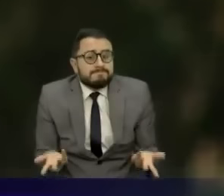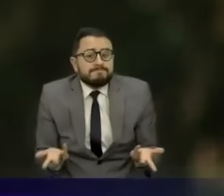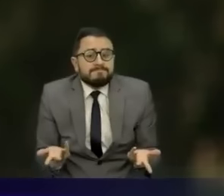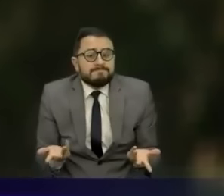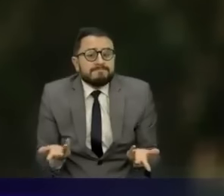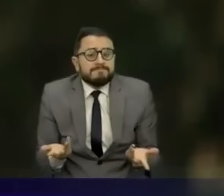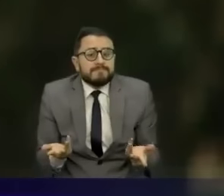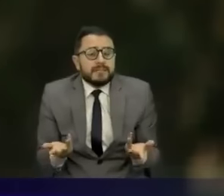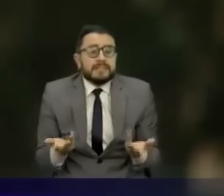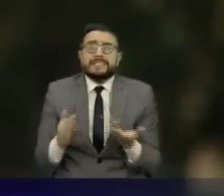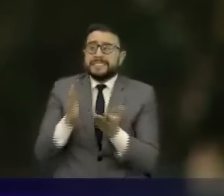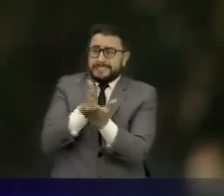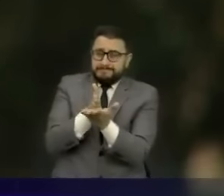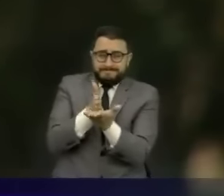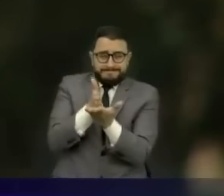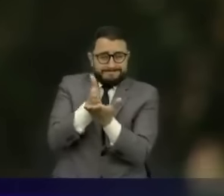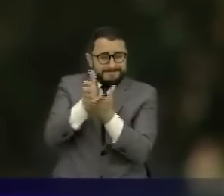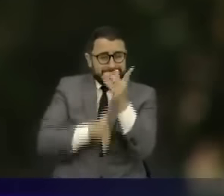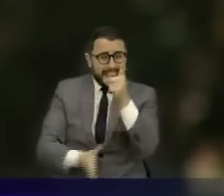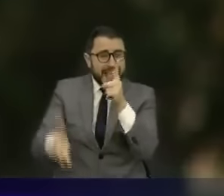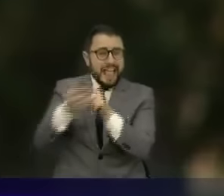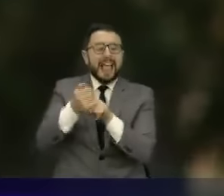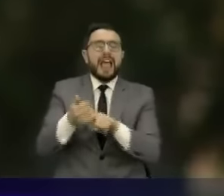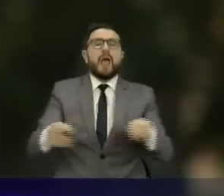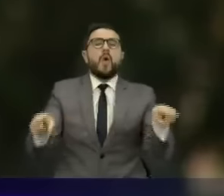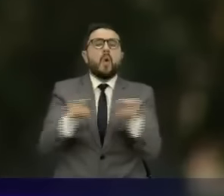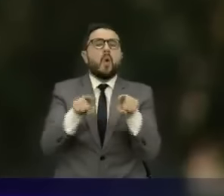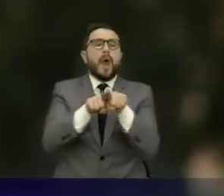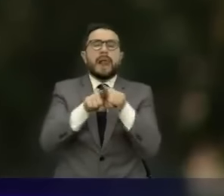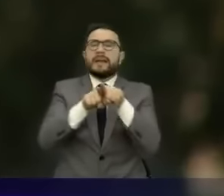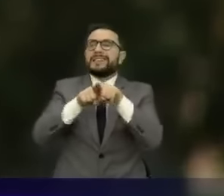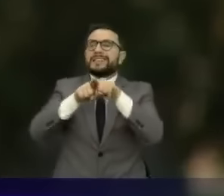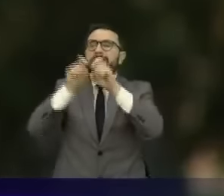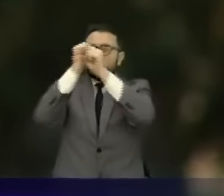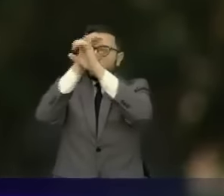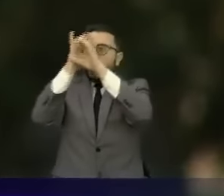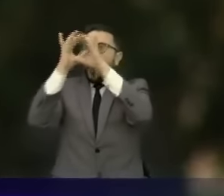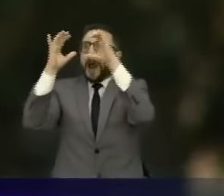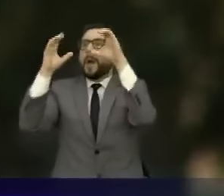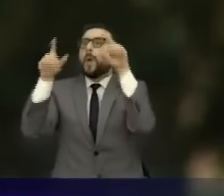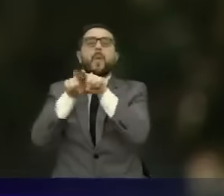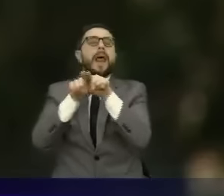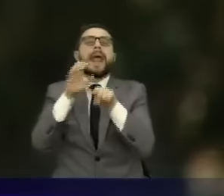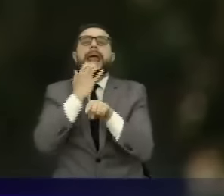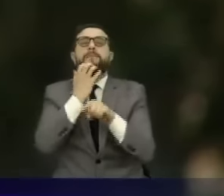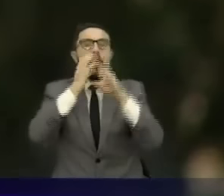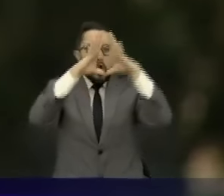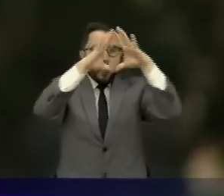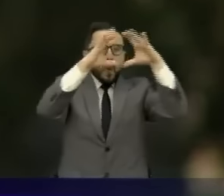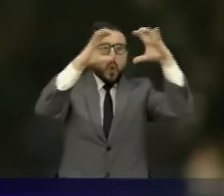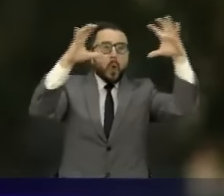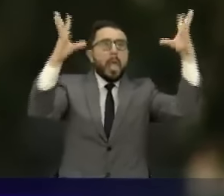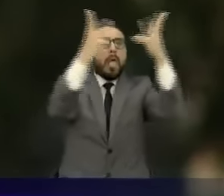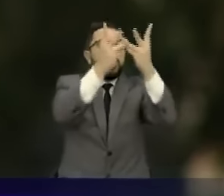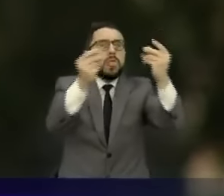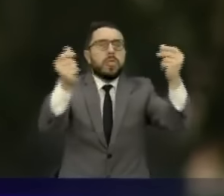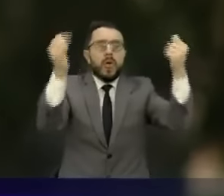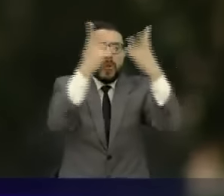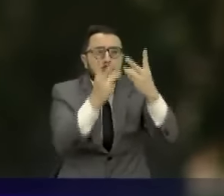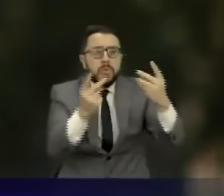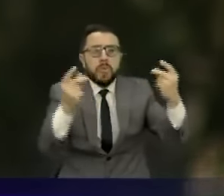por alcanzar, como esos sueños, como nubes que se van escapando una y otra vez en el paso